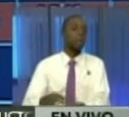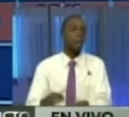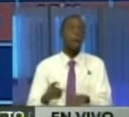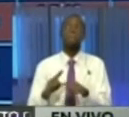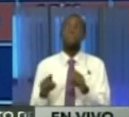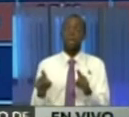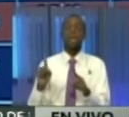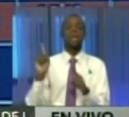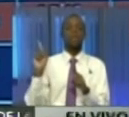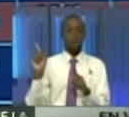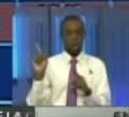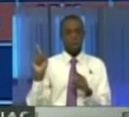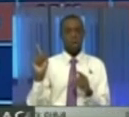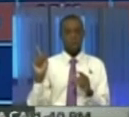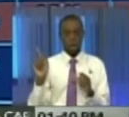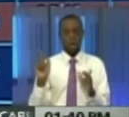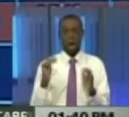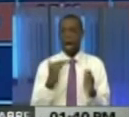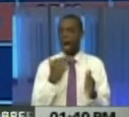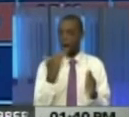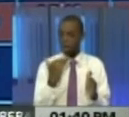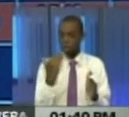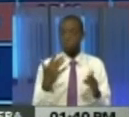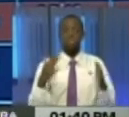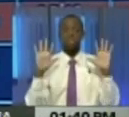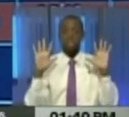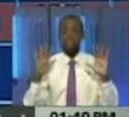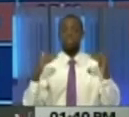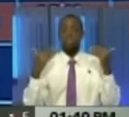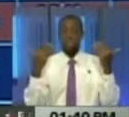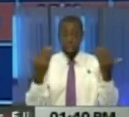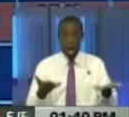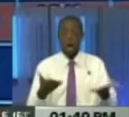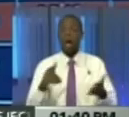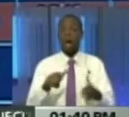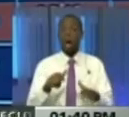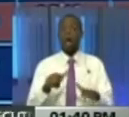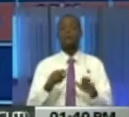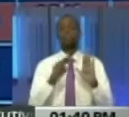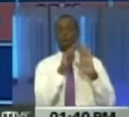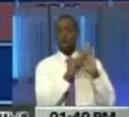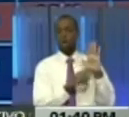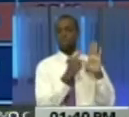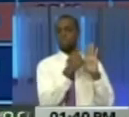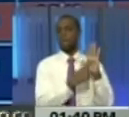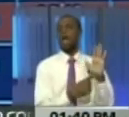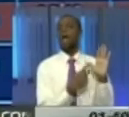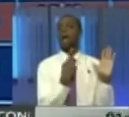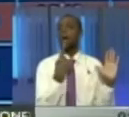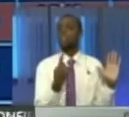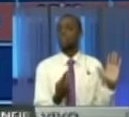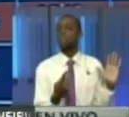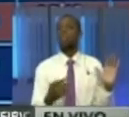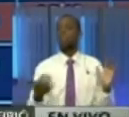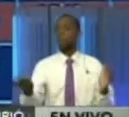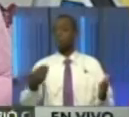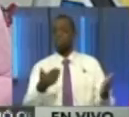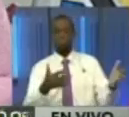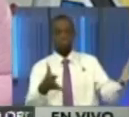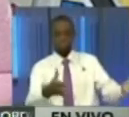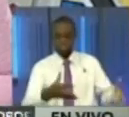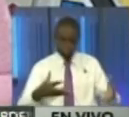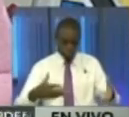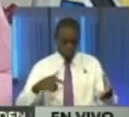los lapsos establecidos en caso que se dieran los lapsos que establece la normativa luego de la recepción de las